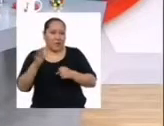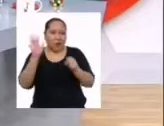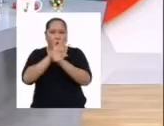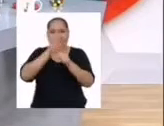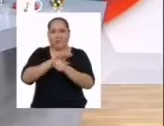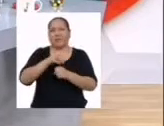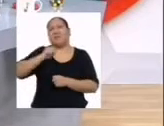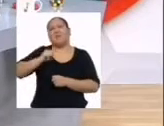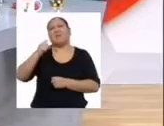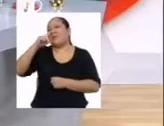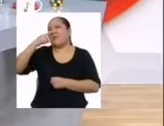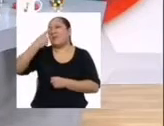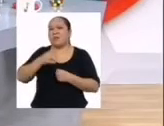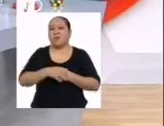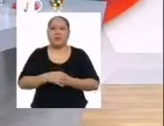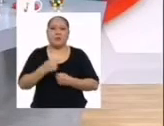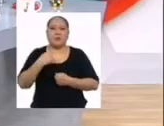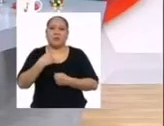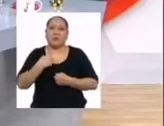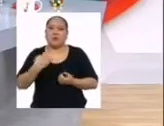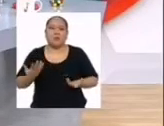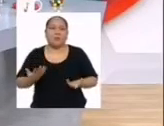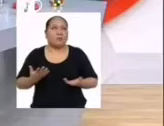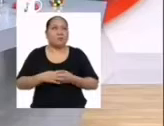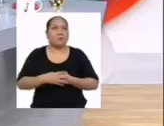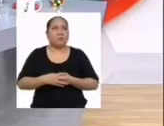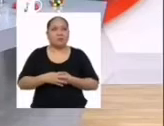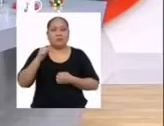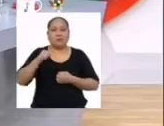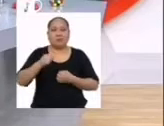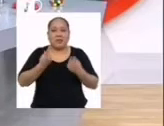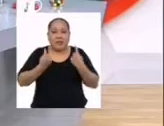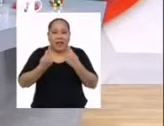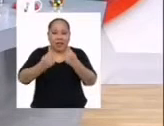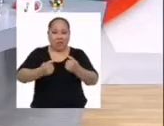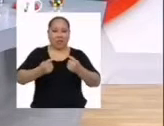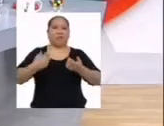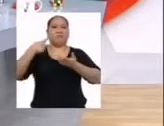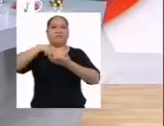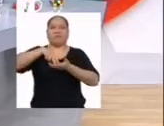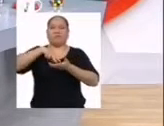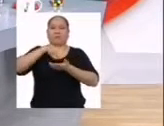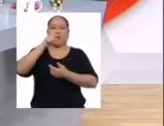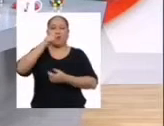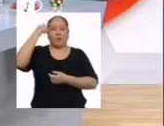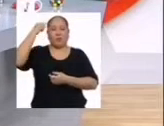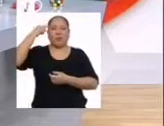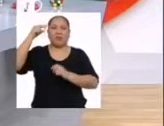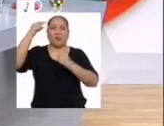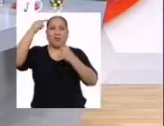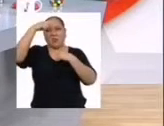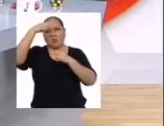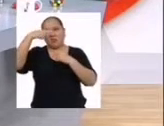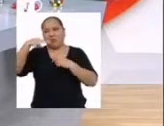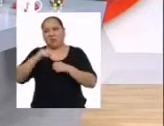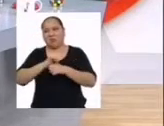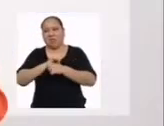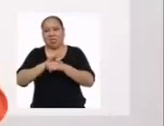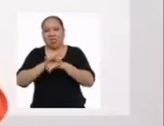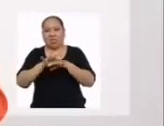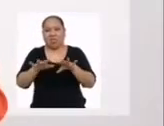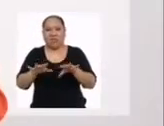me aburro. Hago todo lo que puedo para mantenerme activa y no pensar mucho en las noticias de la pandemia que me afectan